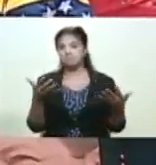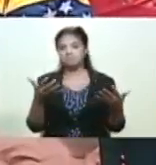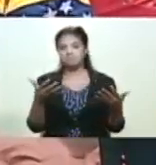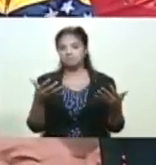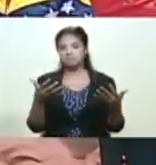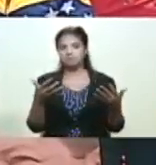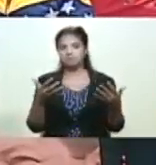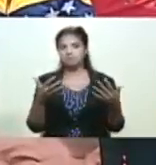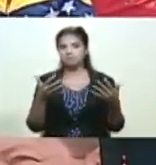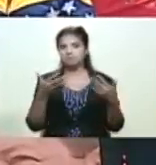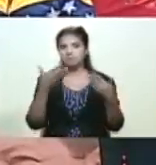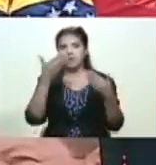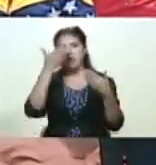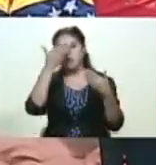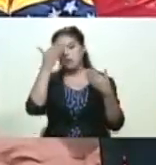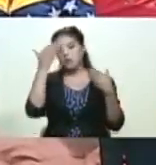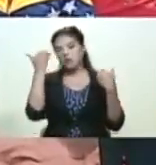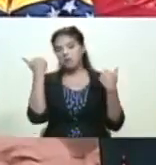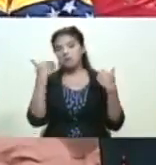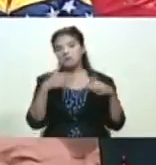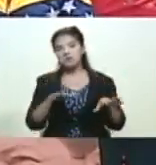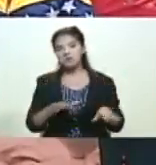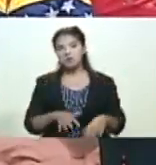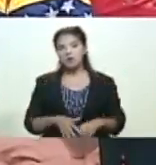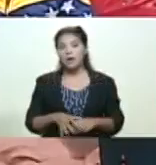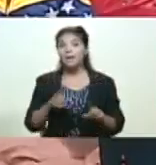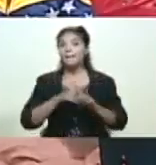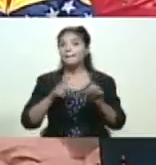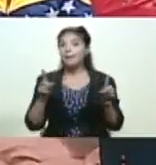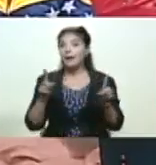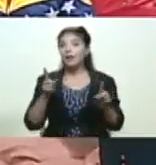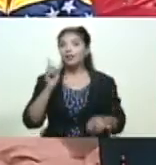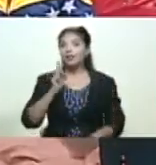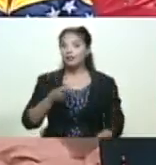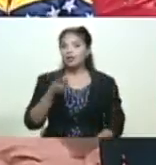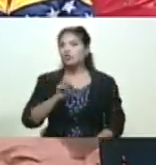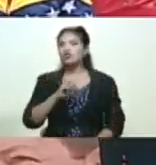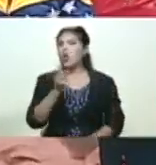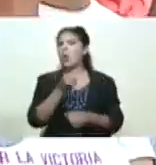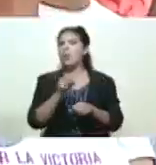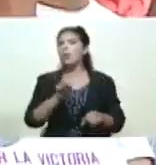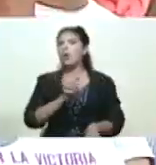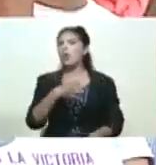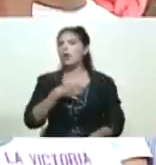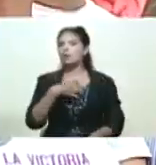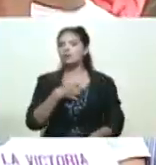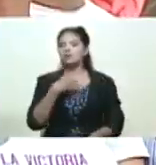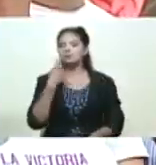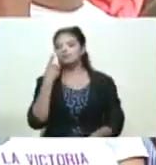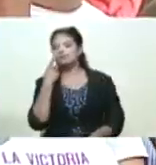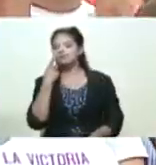entre la derrota y el olvido, pero no podemos subestimarlos.